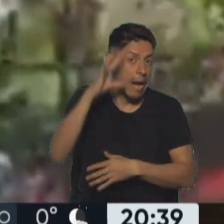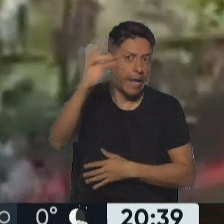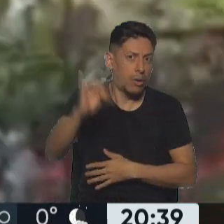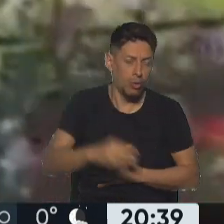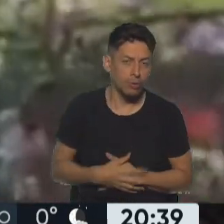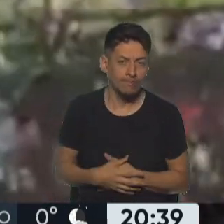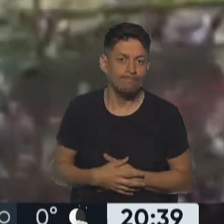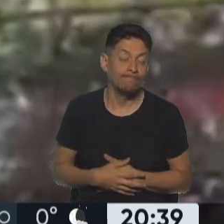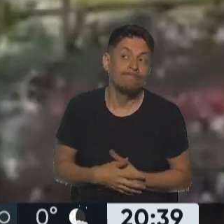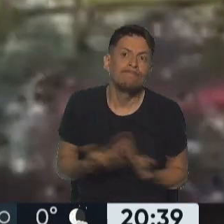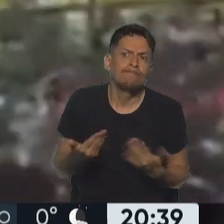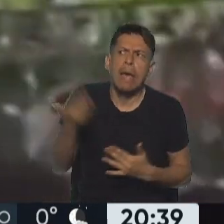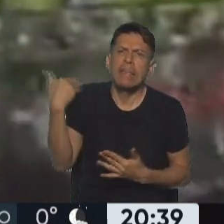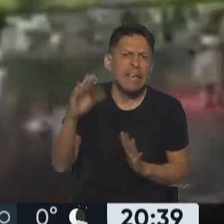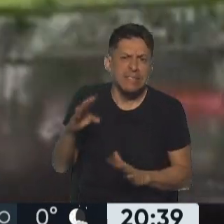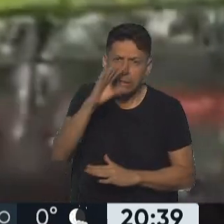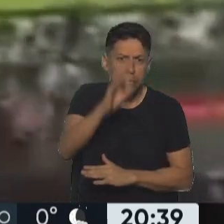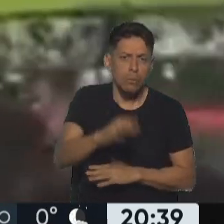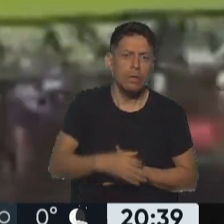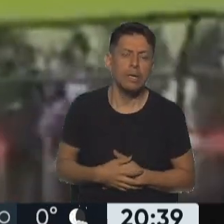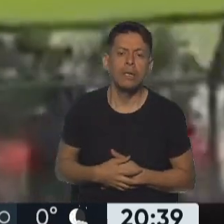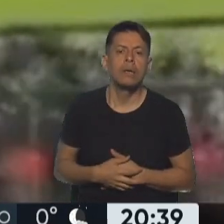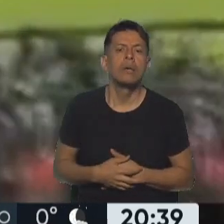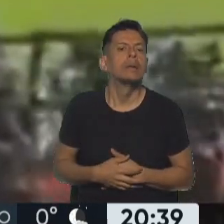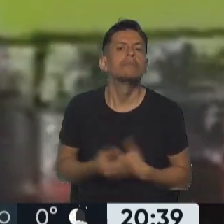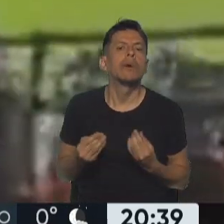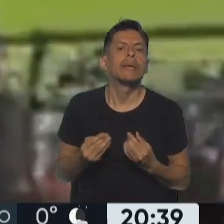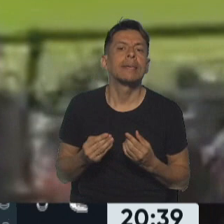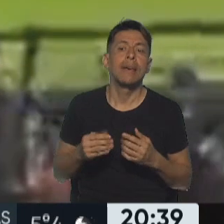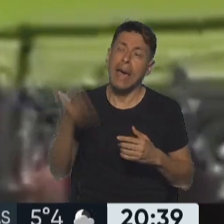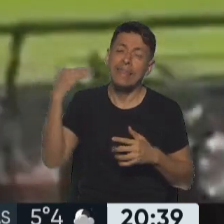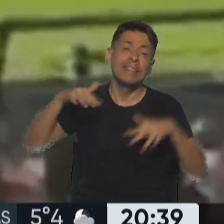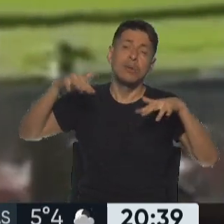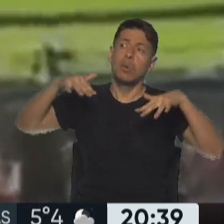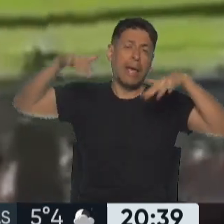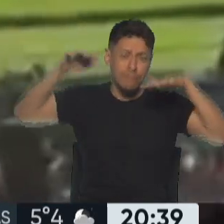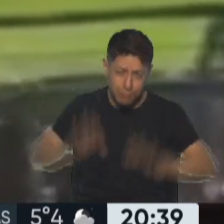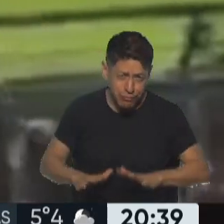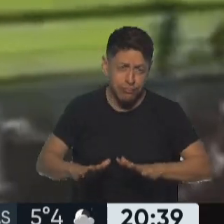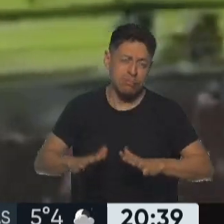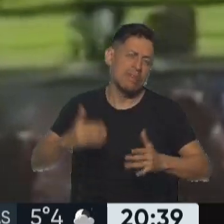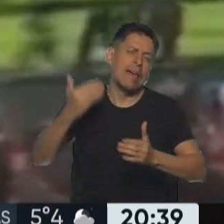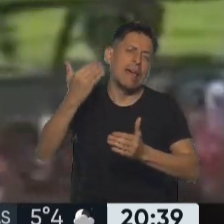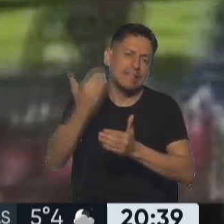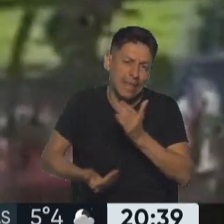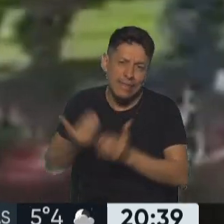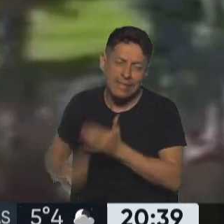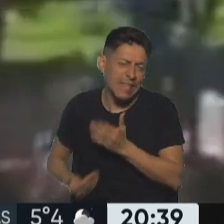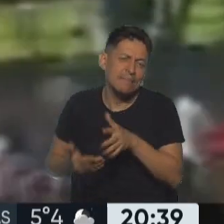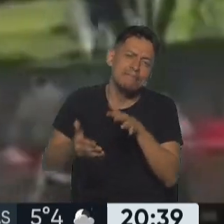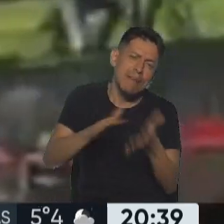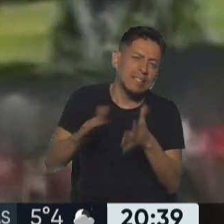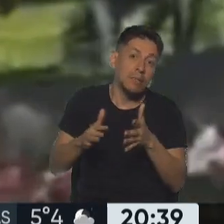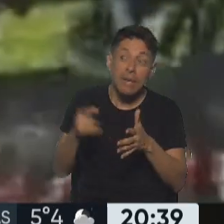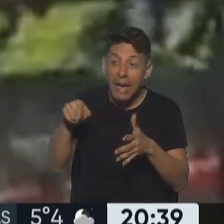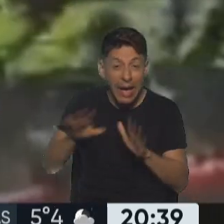menos que uno tenga conocimiento, dentro de un campo de juego, porque han caído tribunas y demás, digamos, otro tipo de accidentes con similares números,